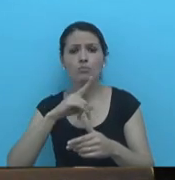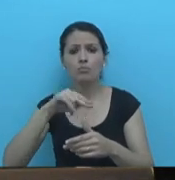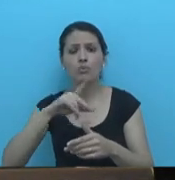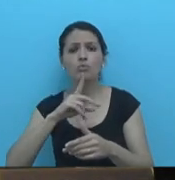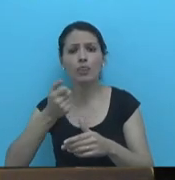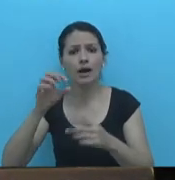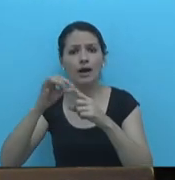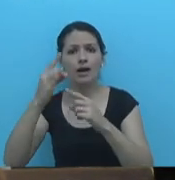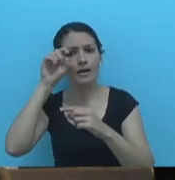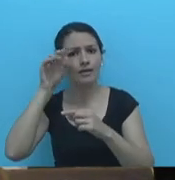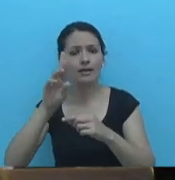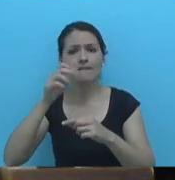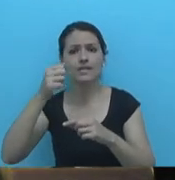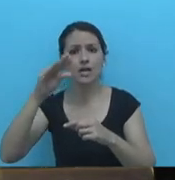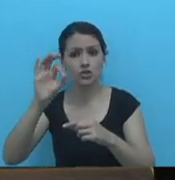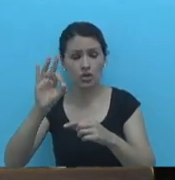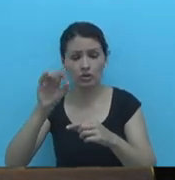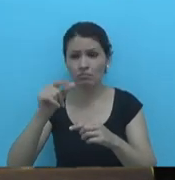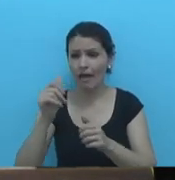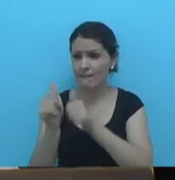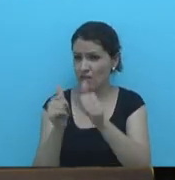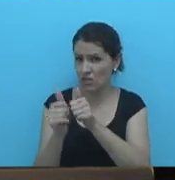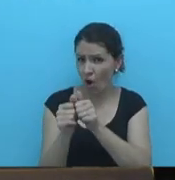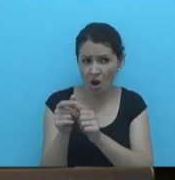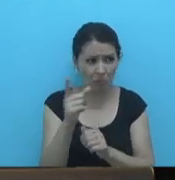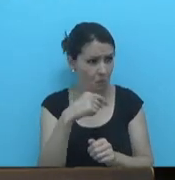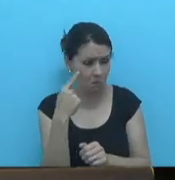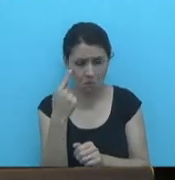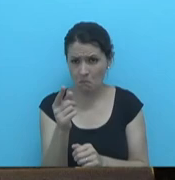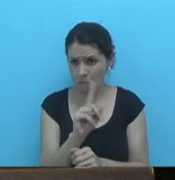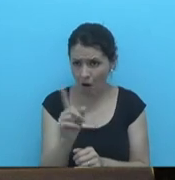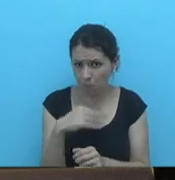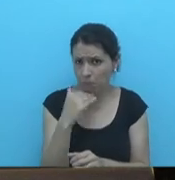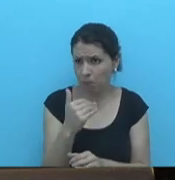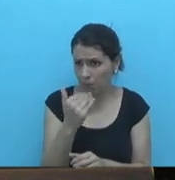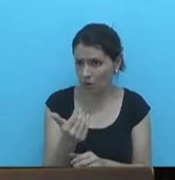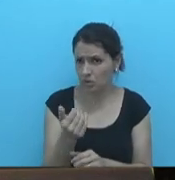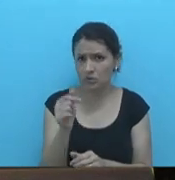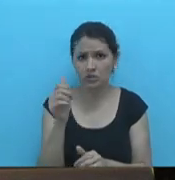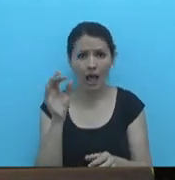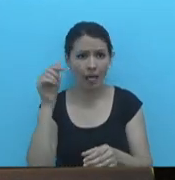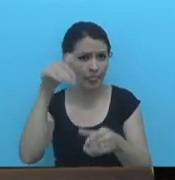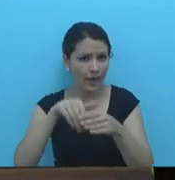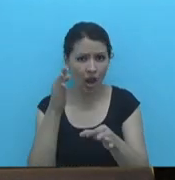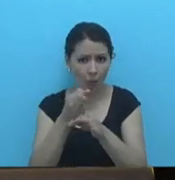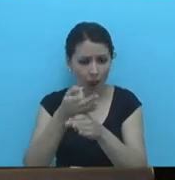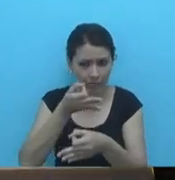santafesina. Historia que además generalmente no se cuenta en las escuelas de la provincia de Santa Fe.